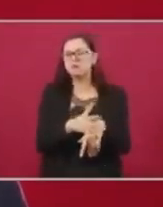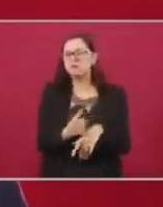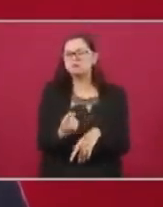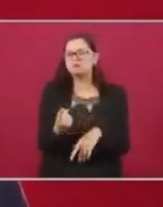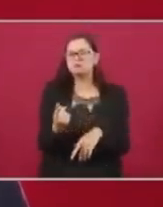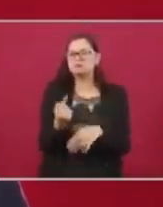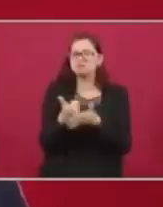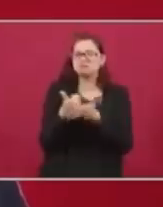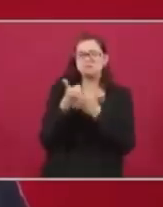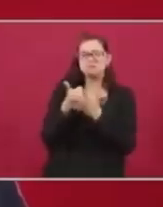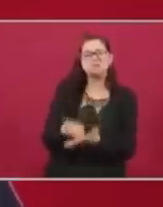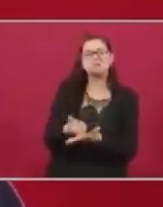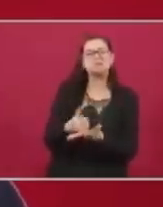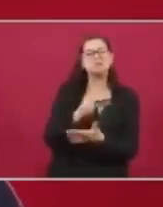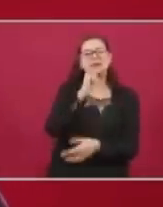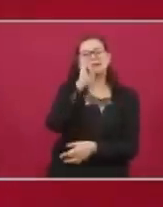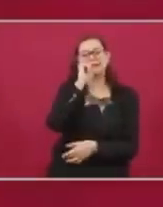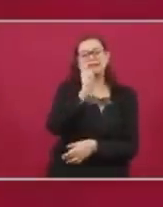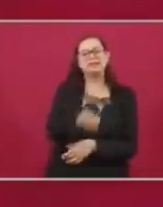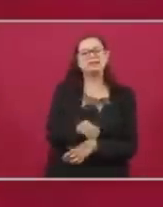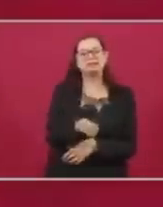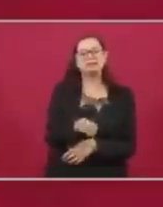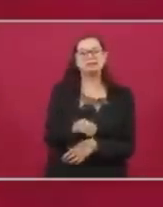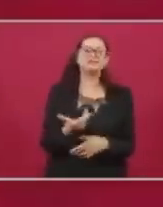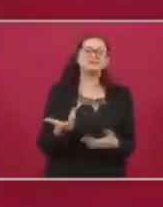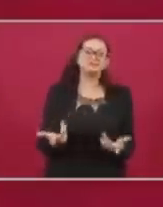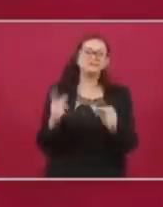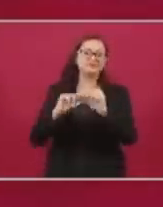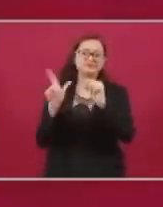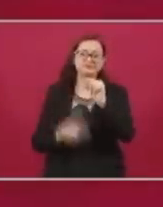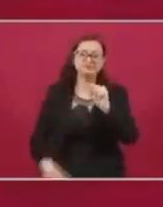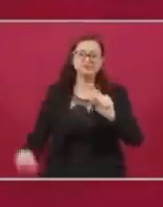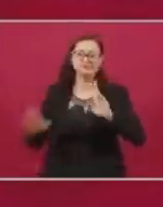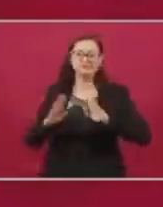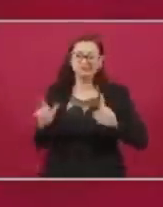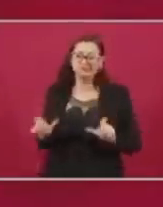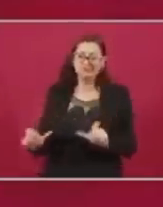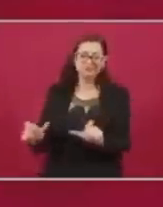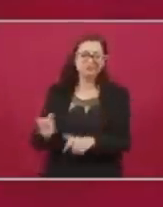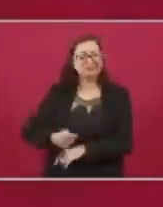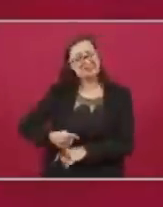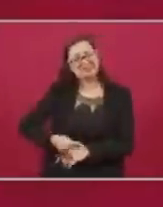porque se requiere de la Guardia Nacional.